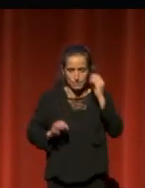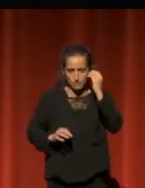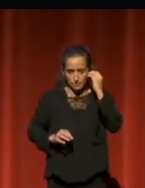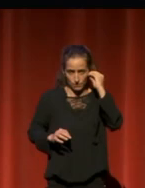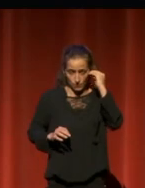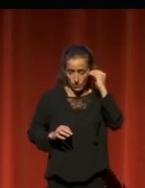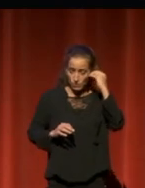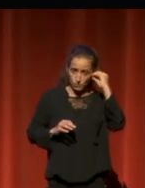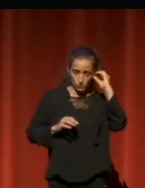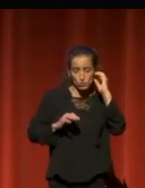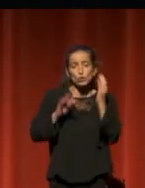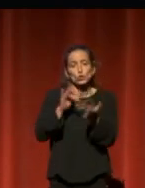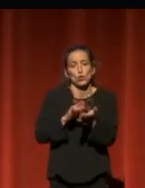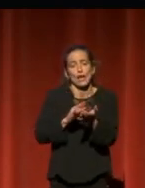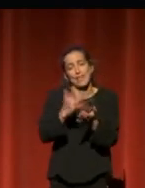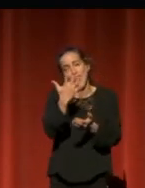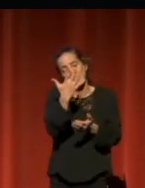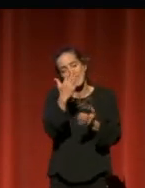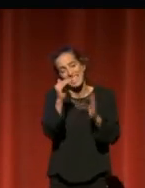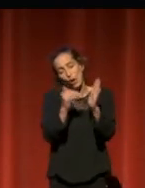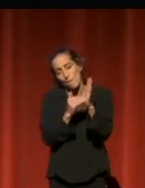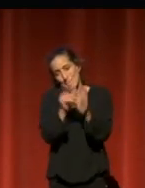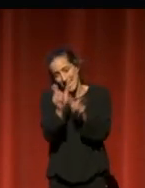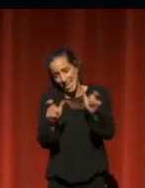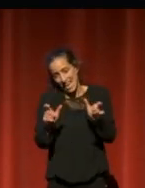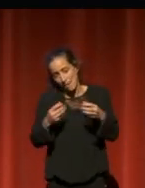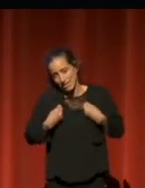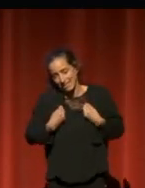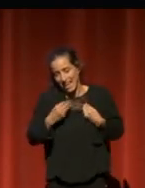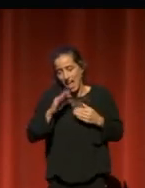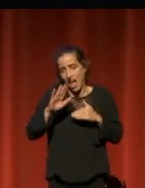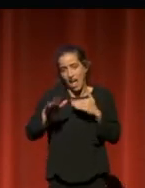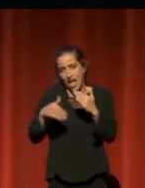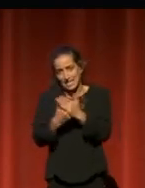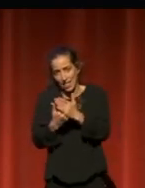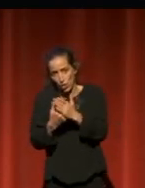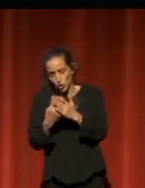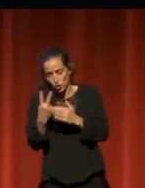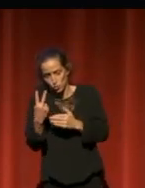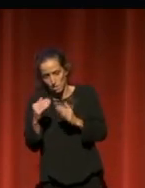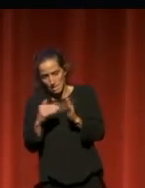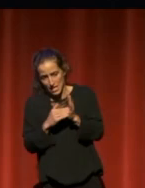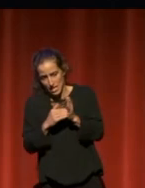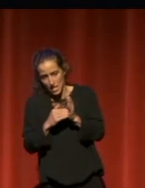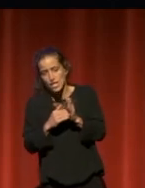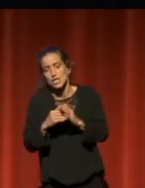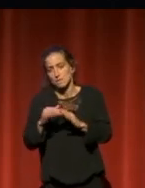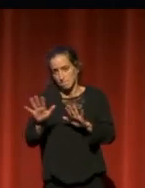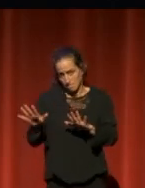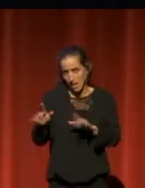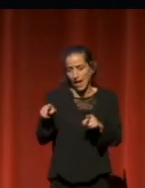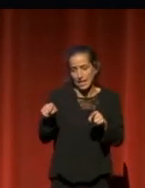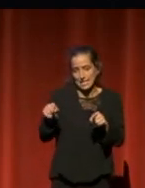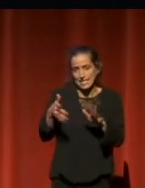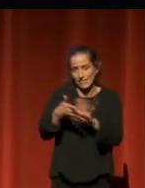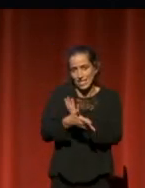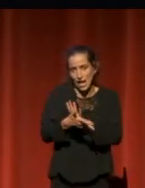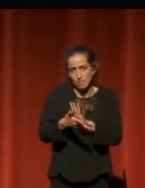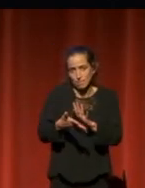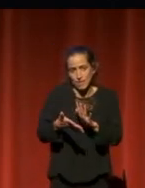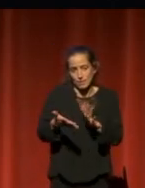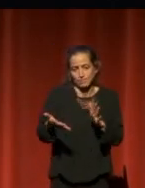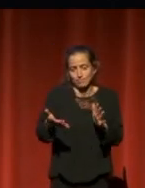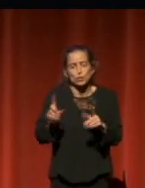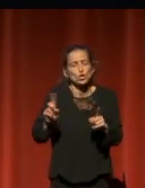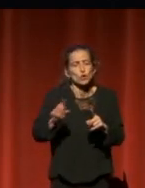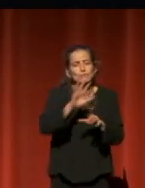de 5.000 a 2.000 habitantes, no es solo que haya 50 municipios o 60 o por ahí en este país que no tienen